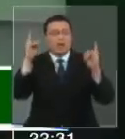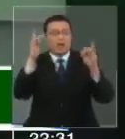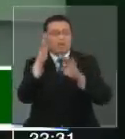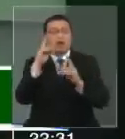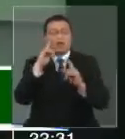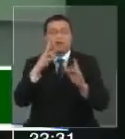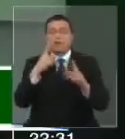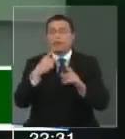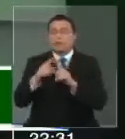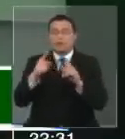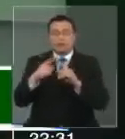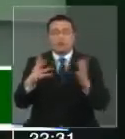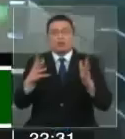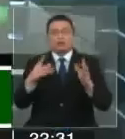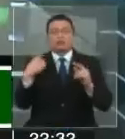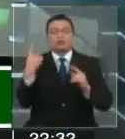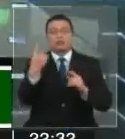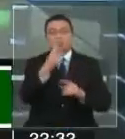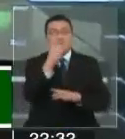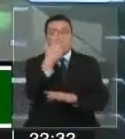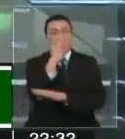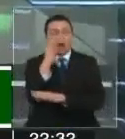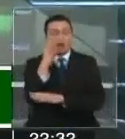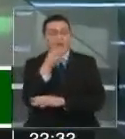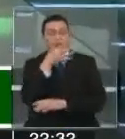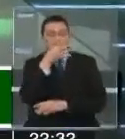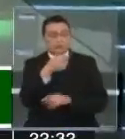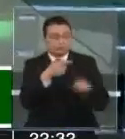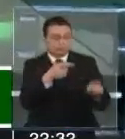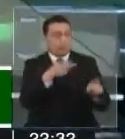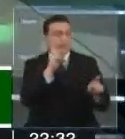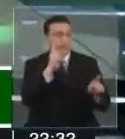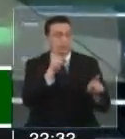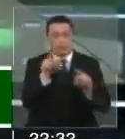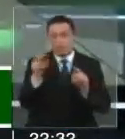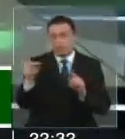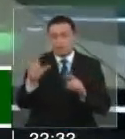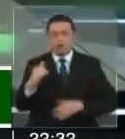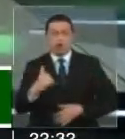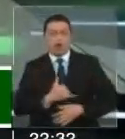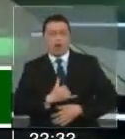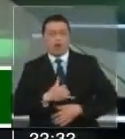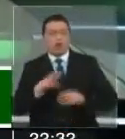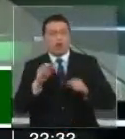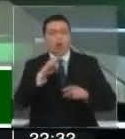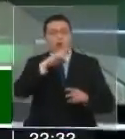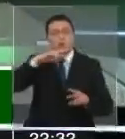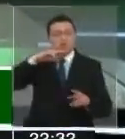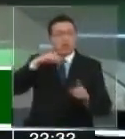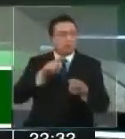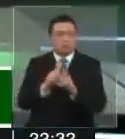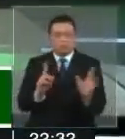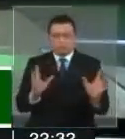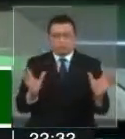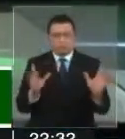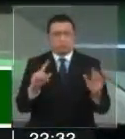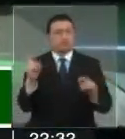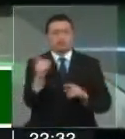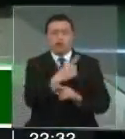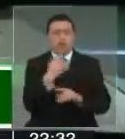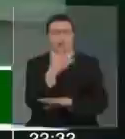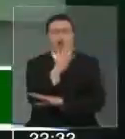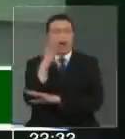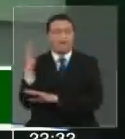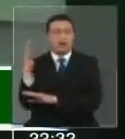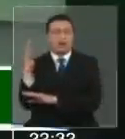que asombra. A ningún árbol se le ocurriría decir que su hermano es discapacitado, homosexual o judío. Simplemente son